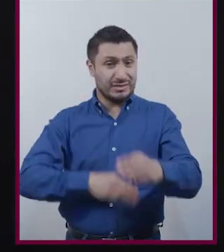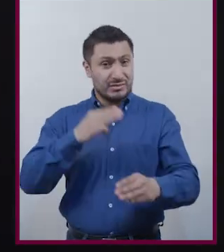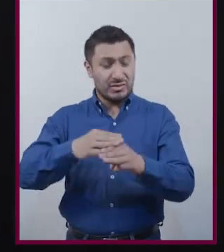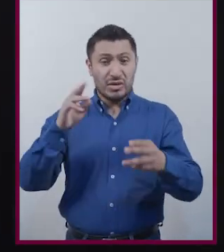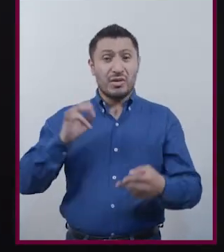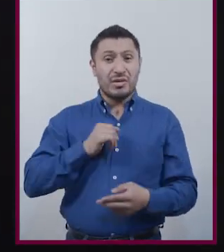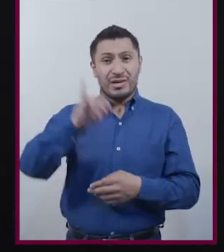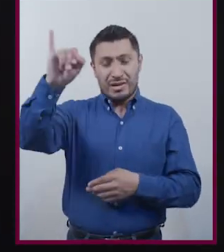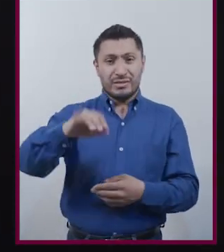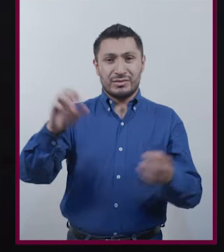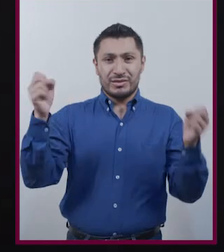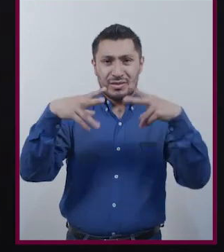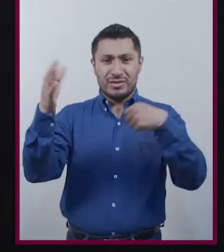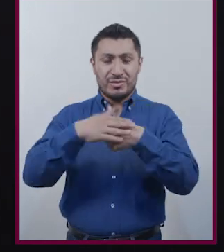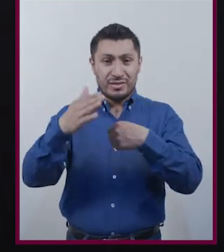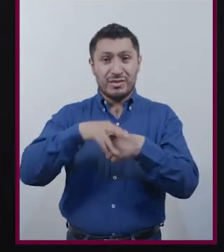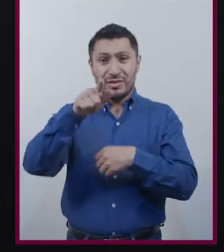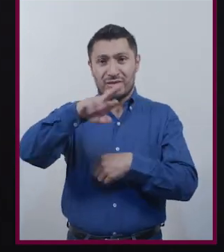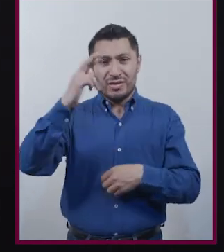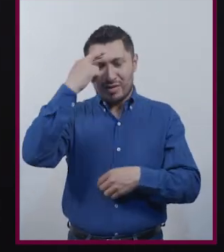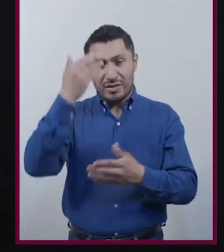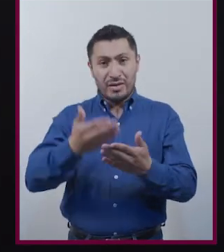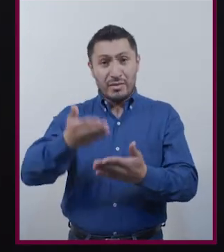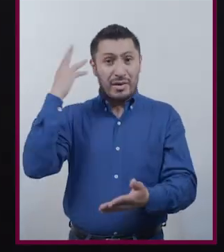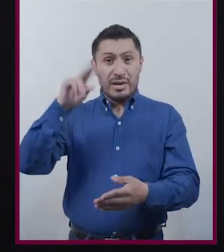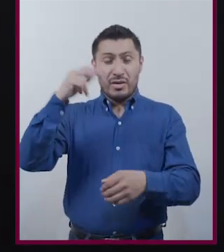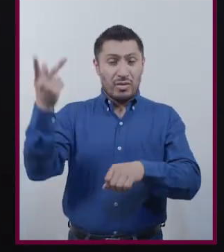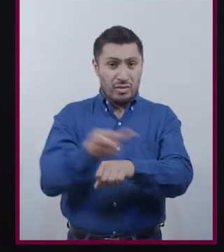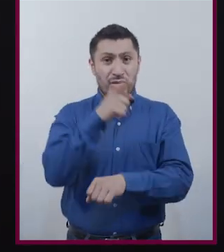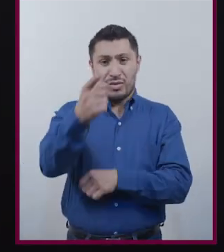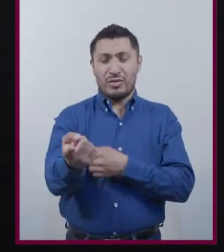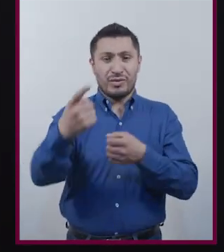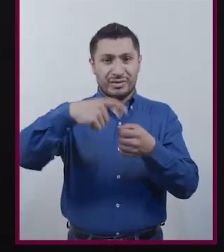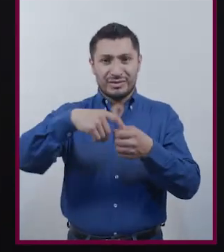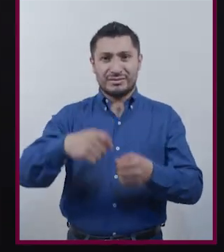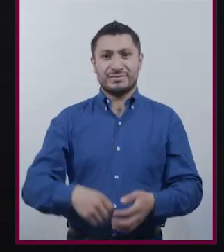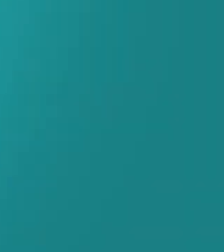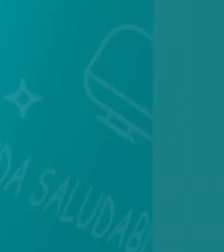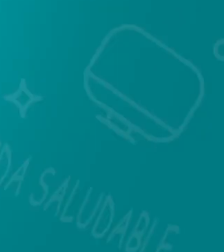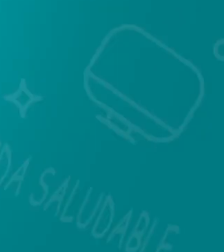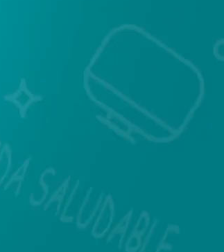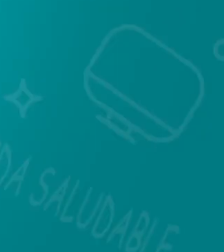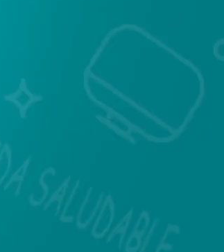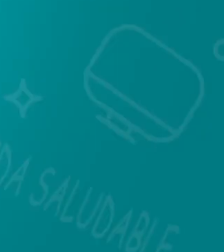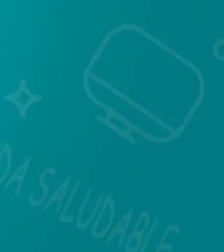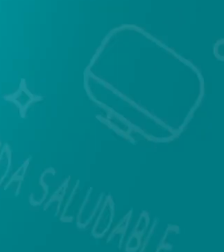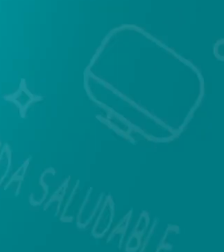Nos vemos hasta la próxima y recuerda, el pasado no ha pasado. Conéctate.